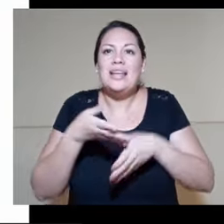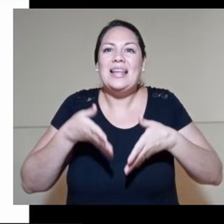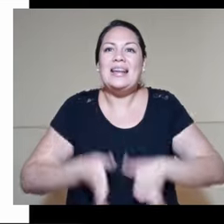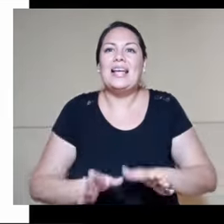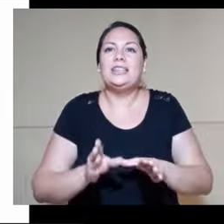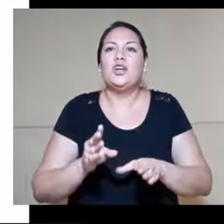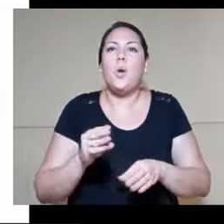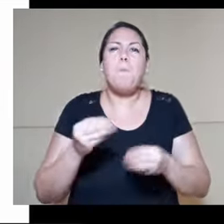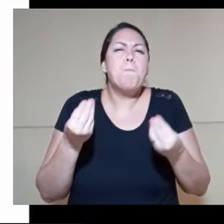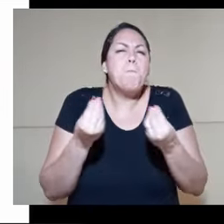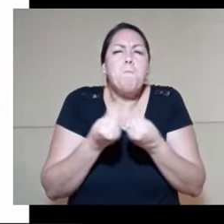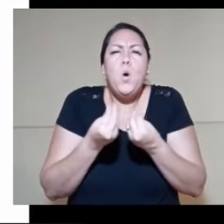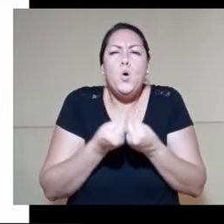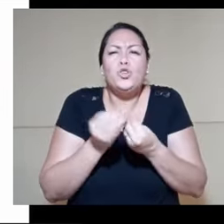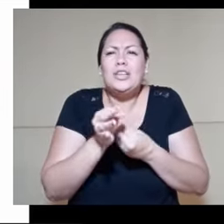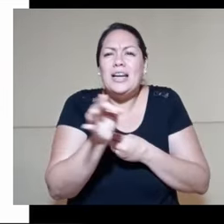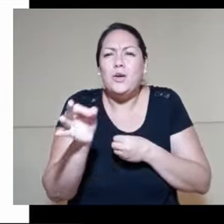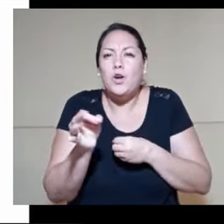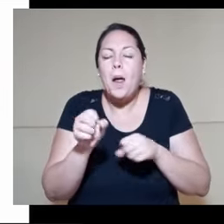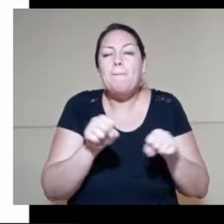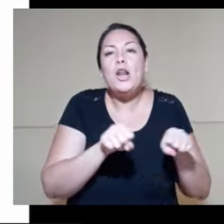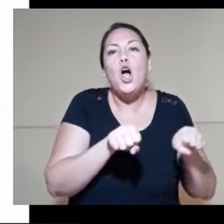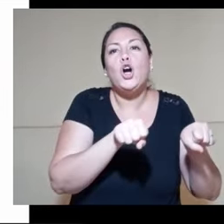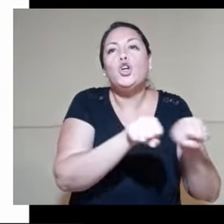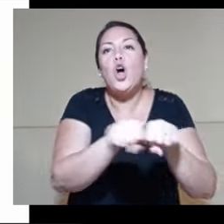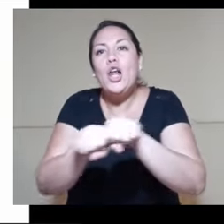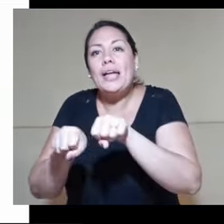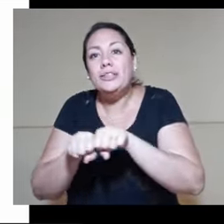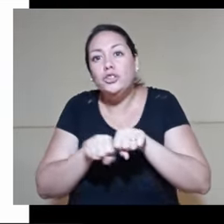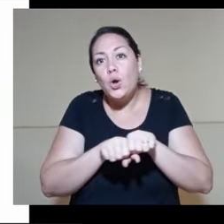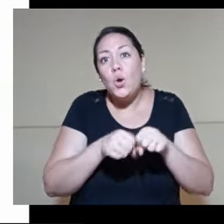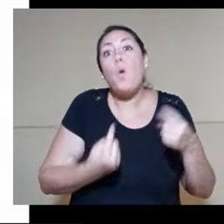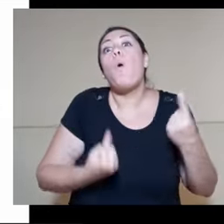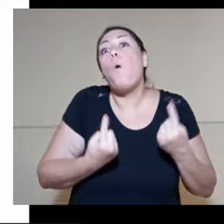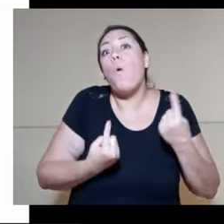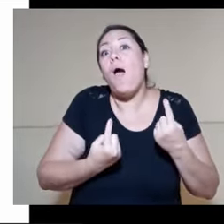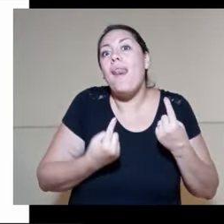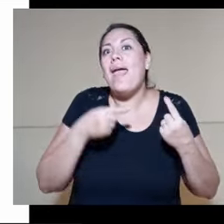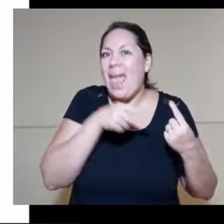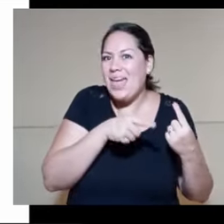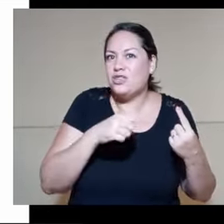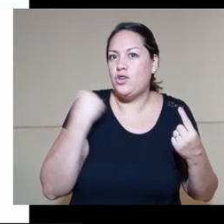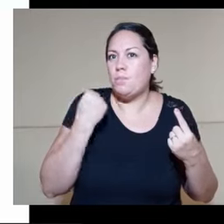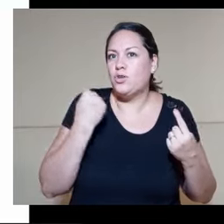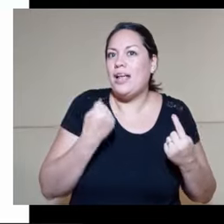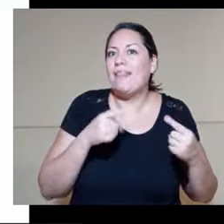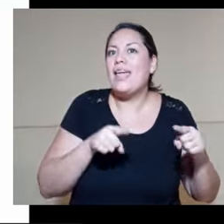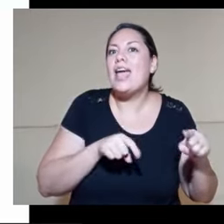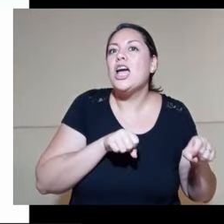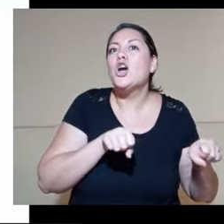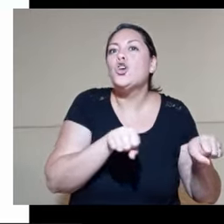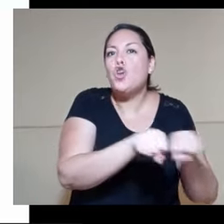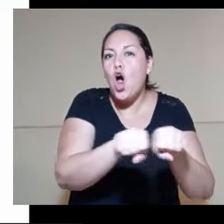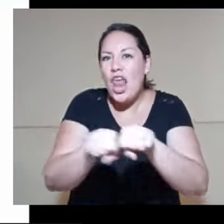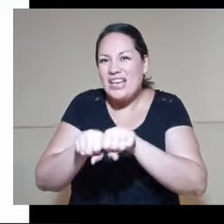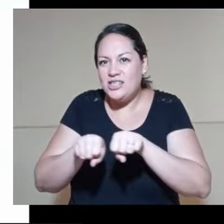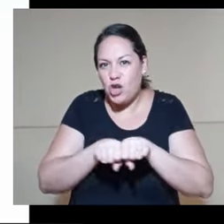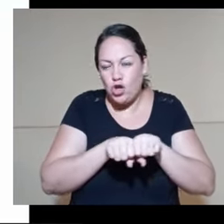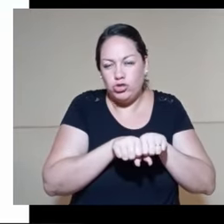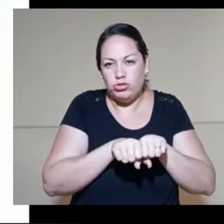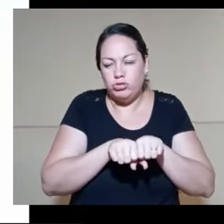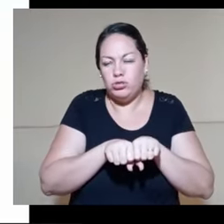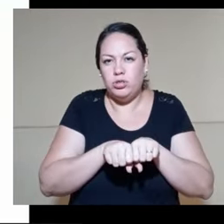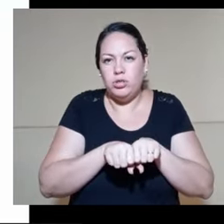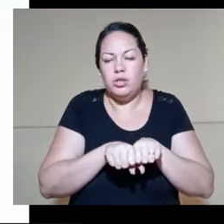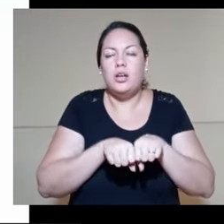nosotros todos podemos nacer con billones de neuronas. Acá lo importante es qué conexiones hacen esas neuronas. Y